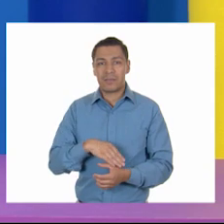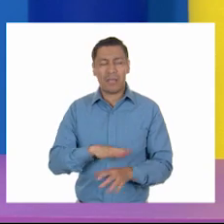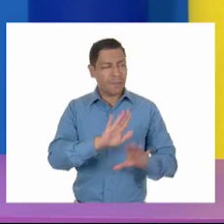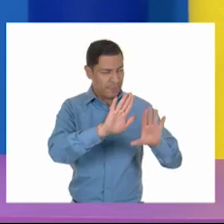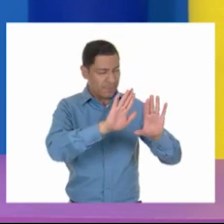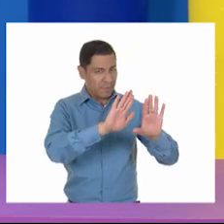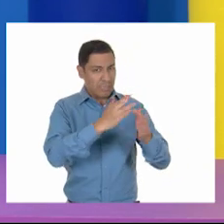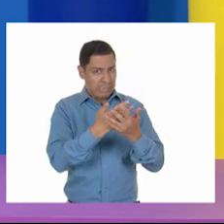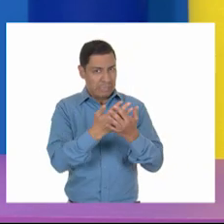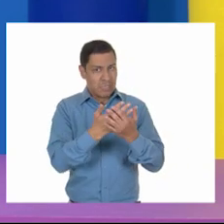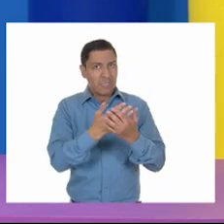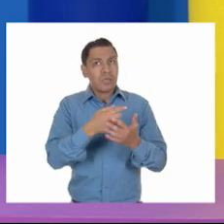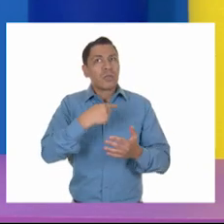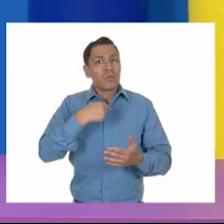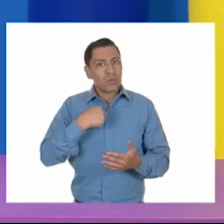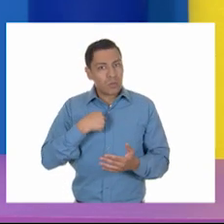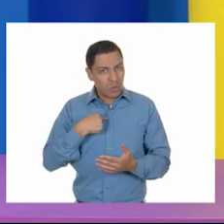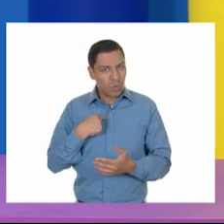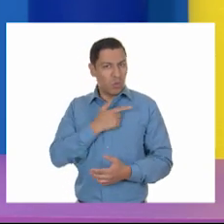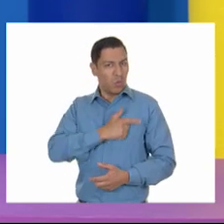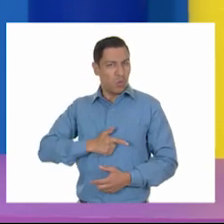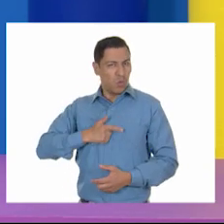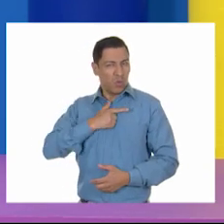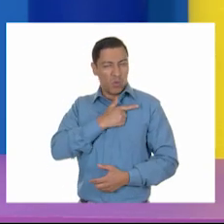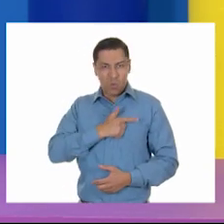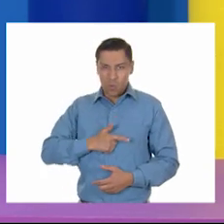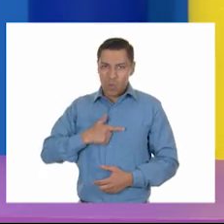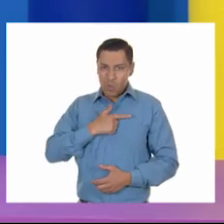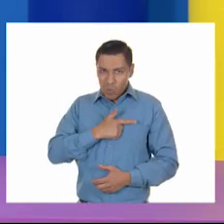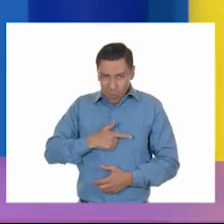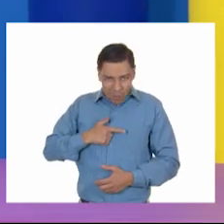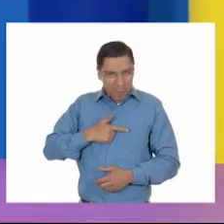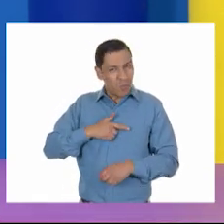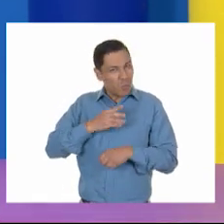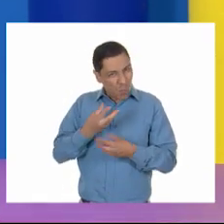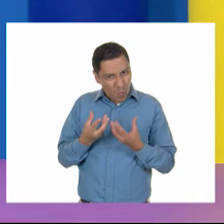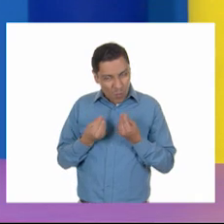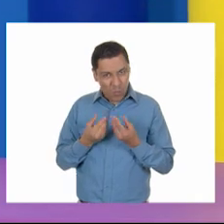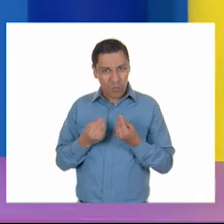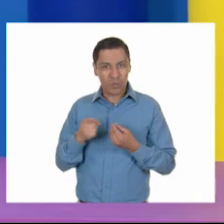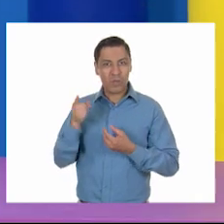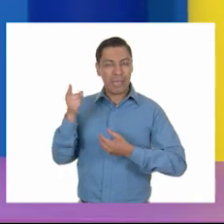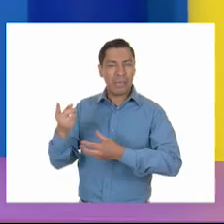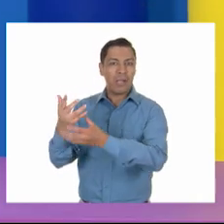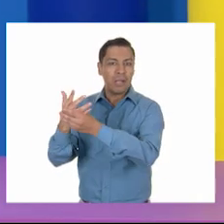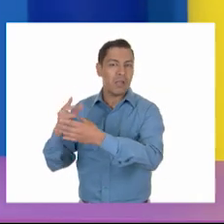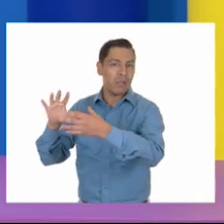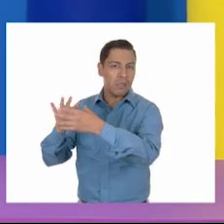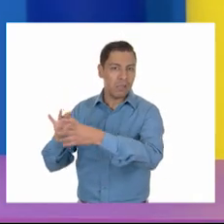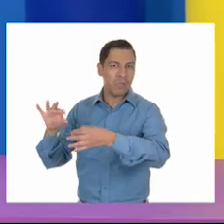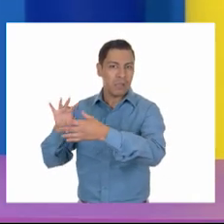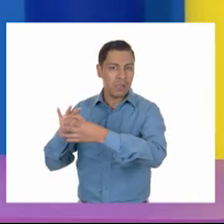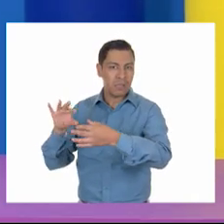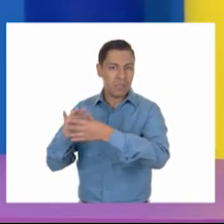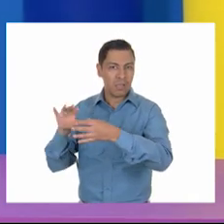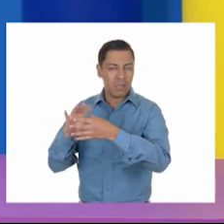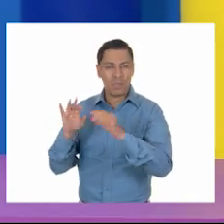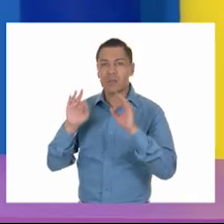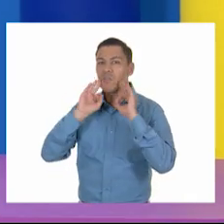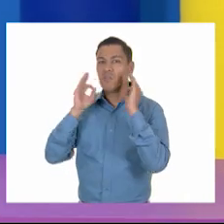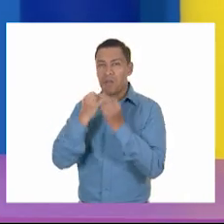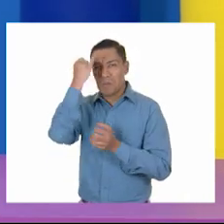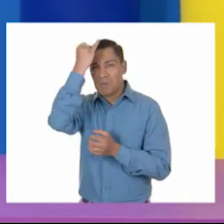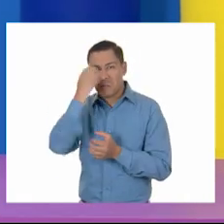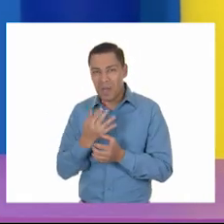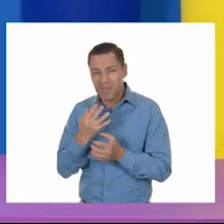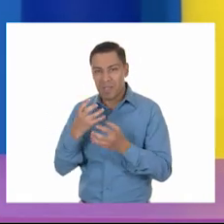es que esa es mi parte que me gustó mucho, como la dijo el astronauta, y me gustó mucho la imagen de la esfera que no tiene límites.